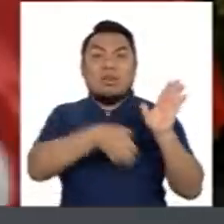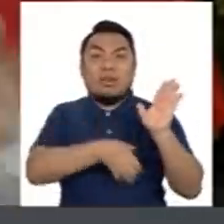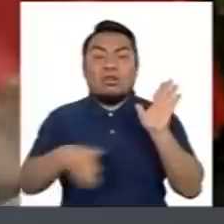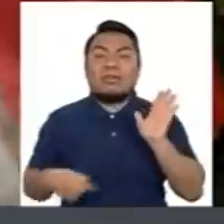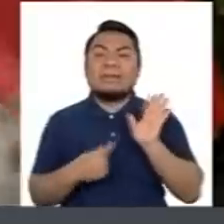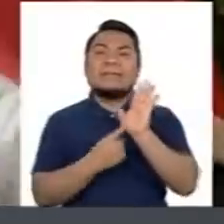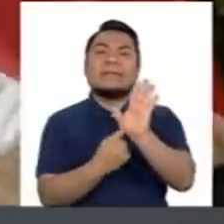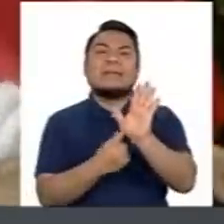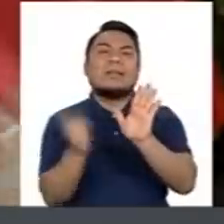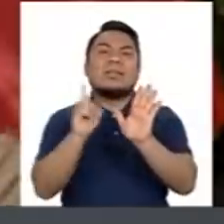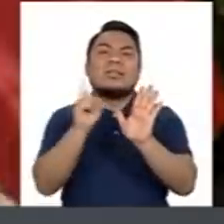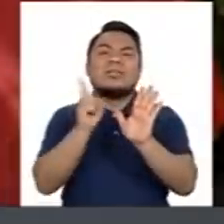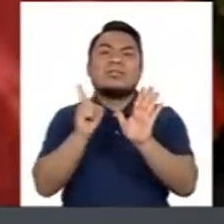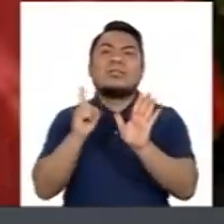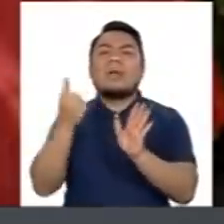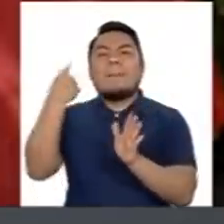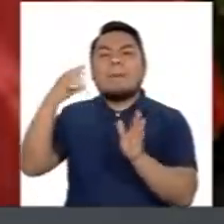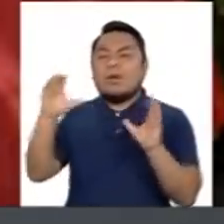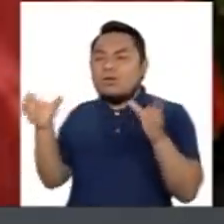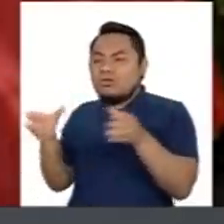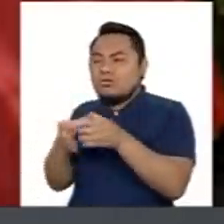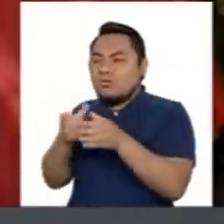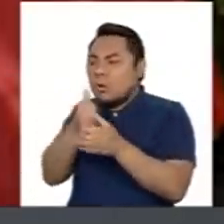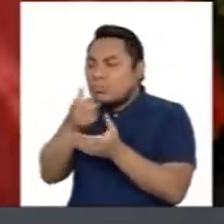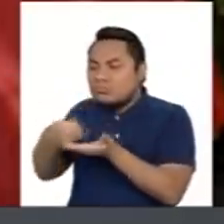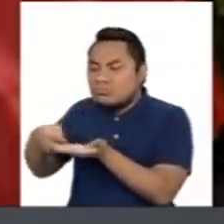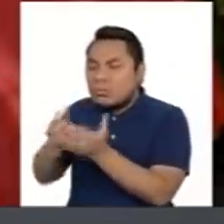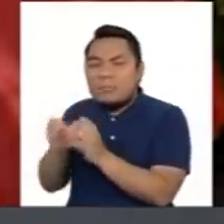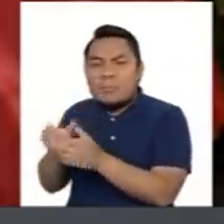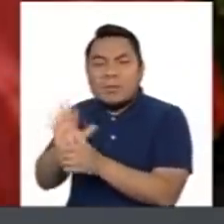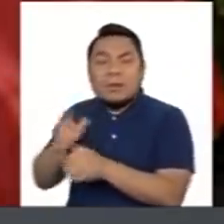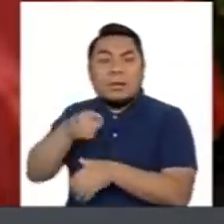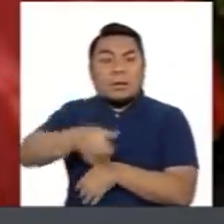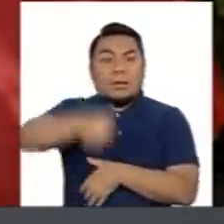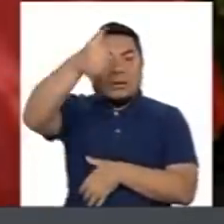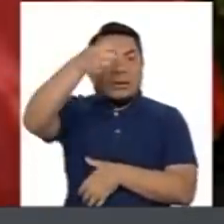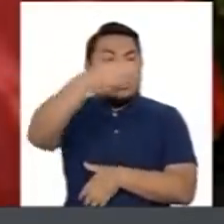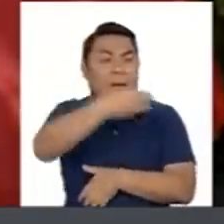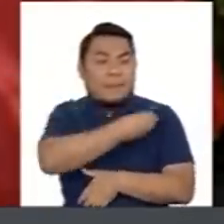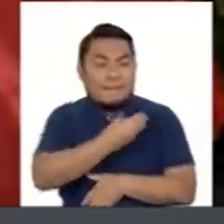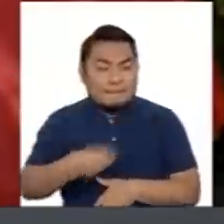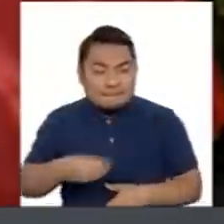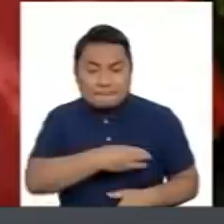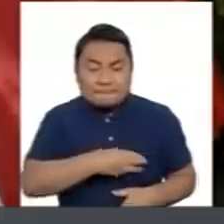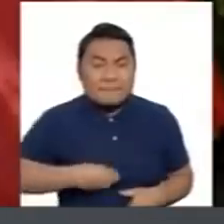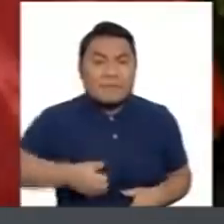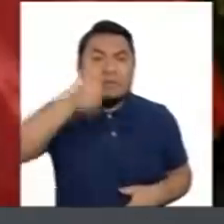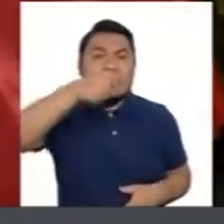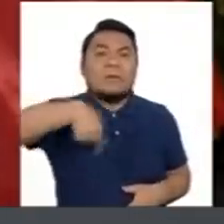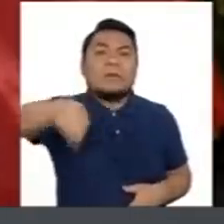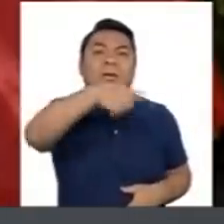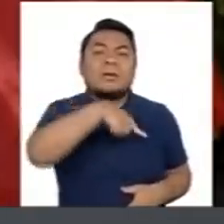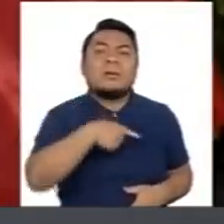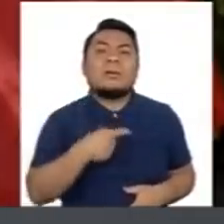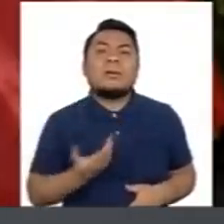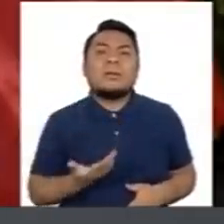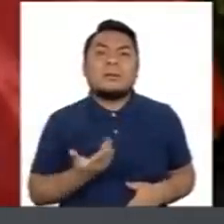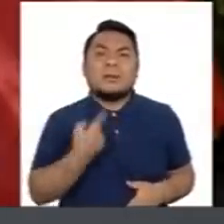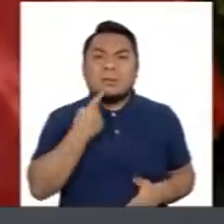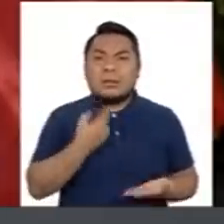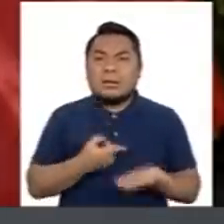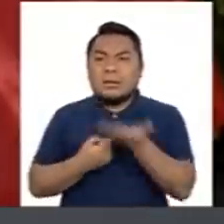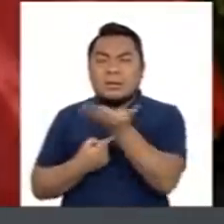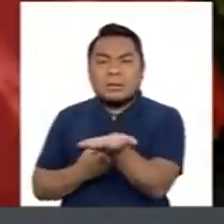congresistas queda solamente para el Congreso, cuando el presidente, los ministros, los funcionarios les ponen en un